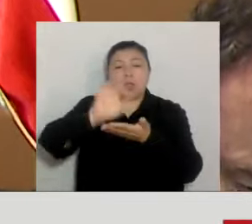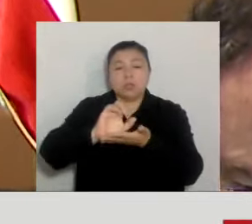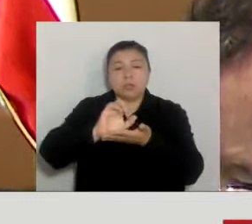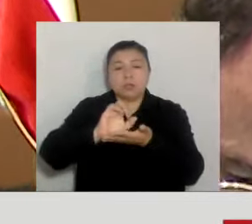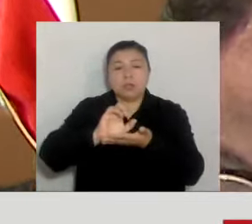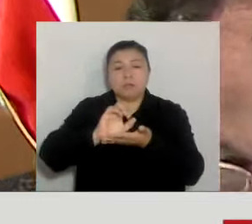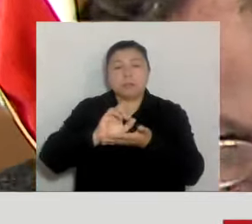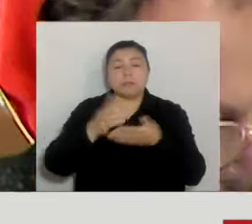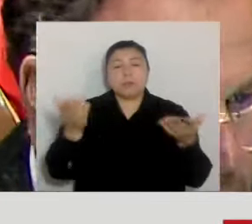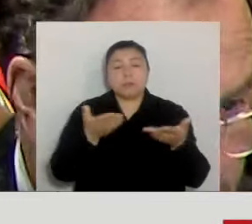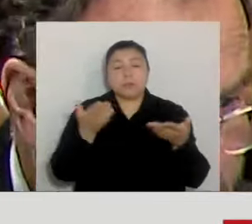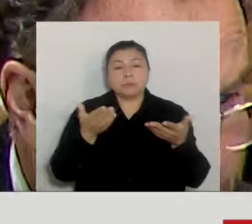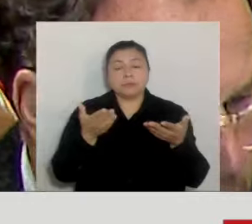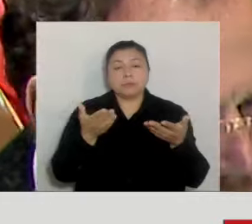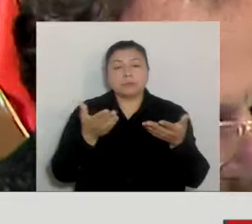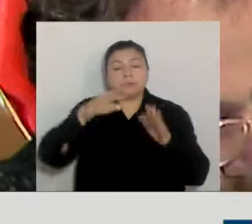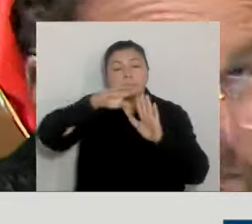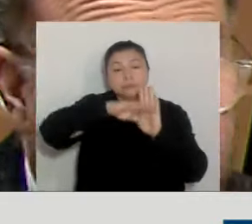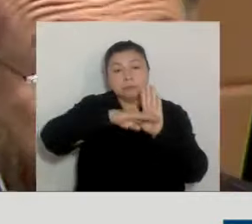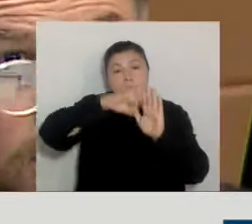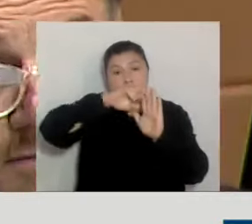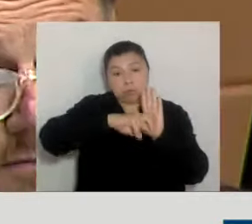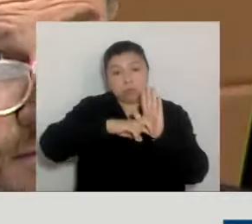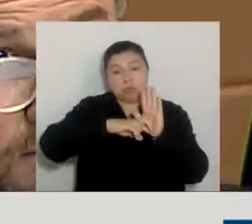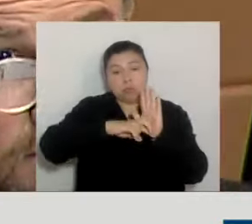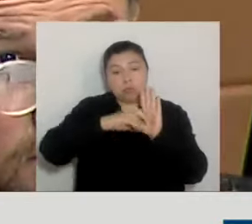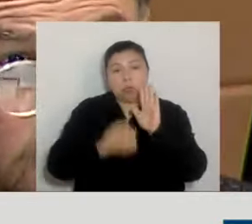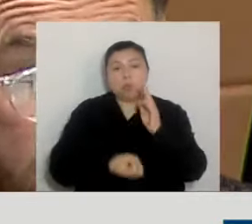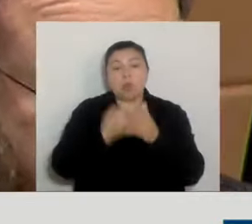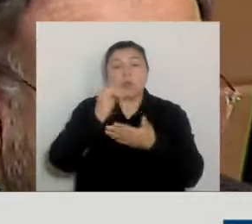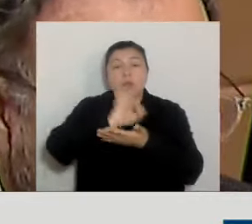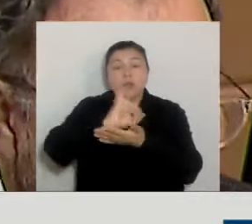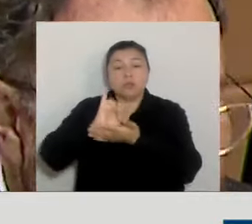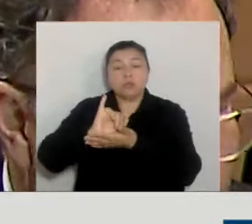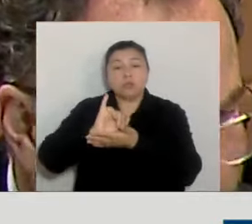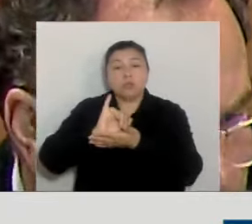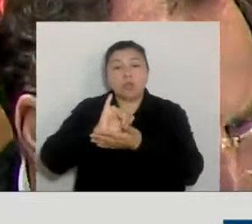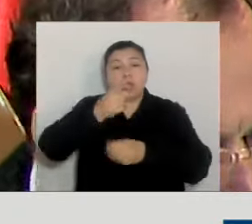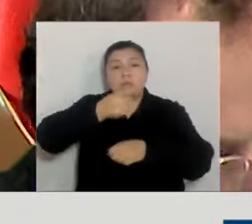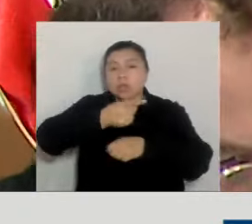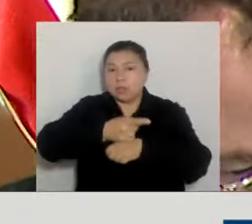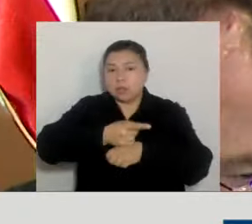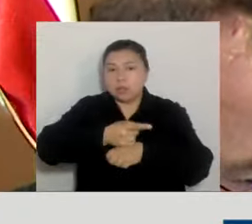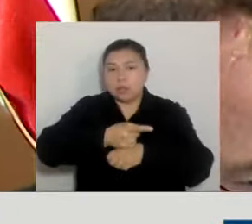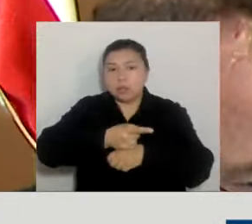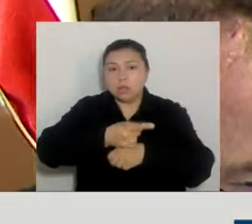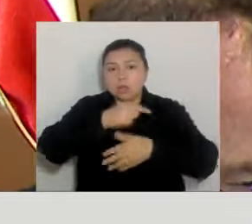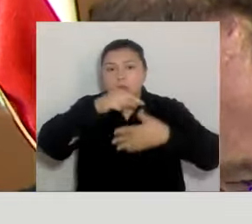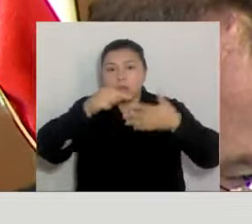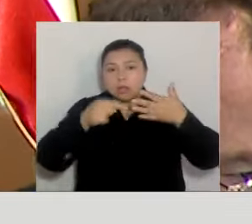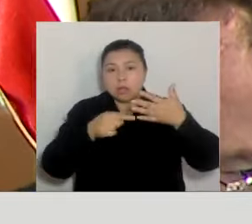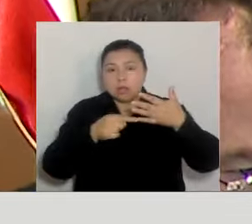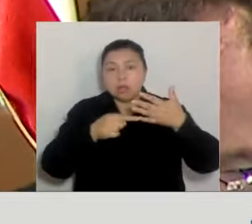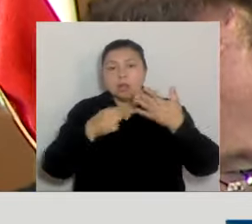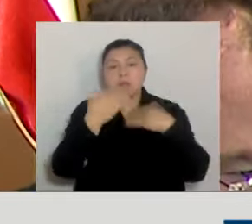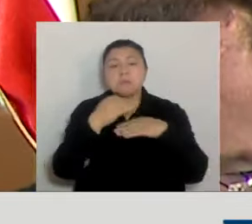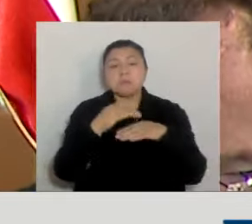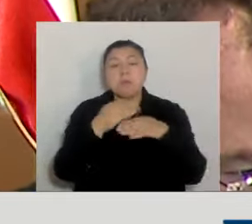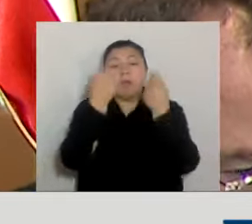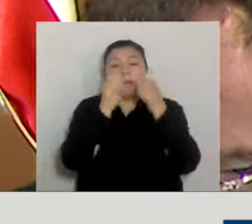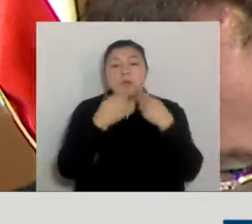presidentea este este proyecto que propone una nueva agencia está obligado a emitir directrices lineamientos para evaluación de